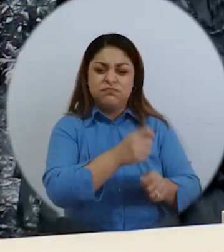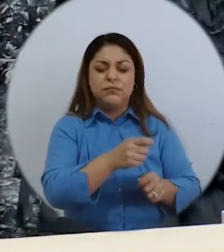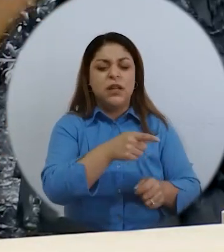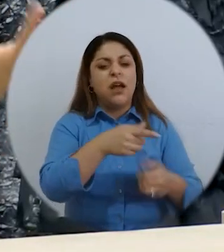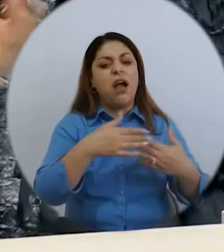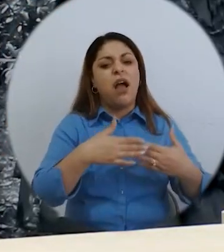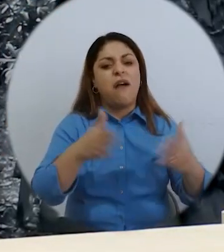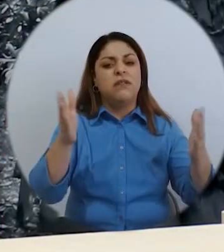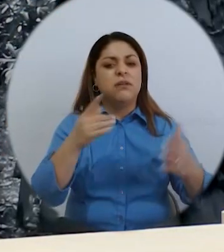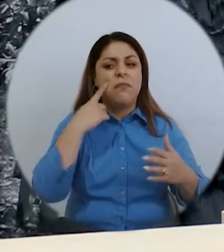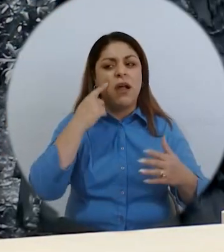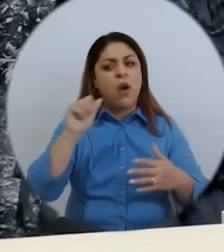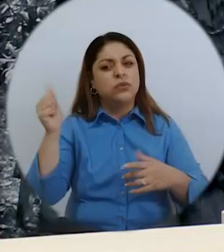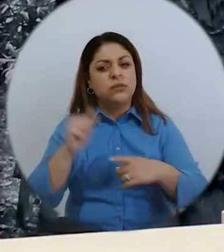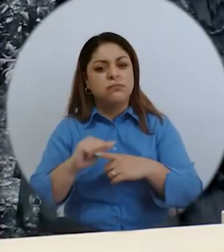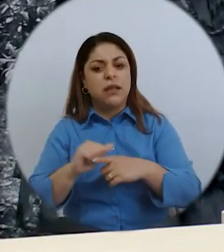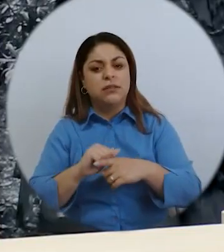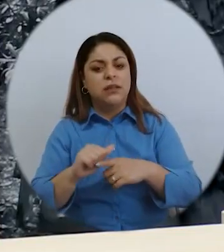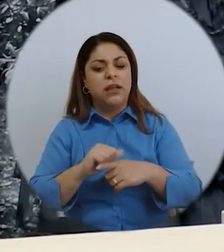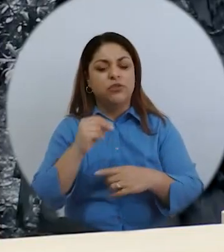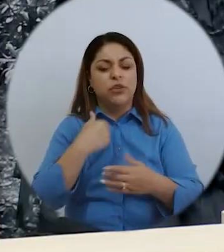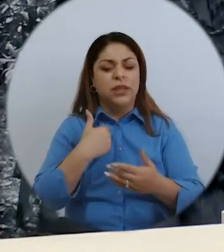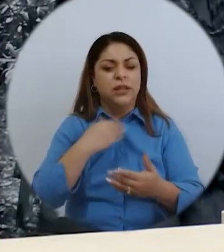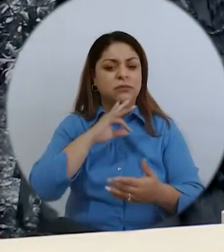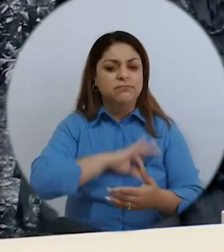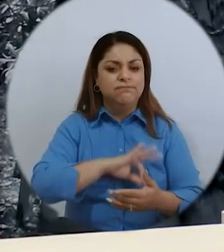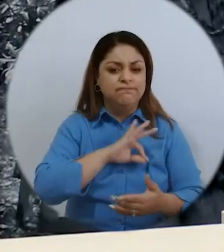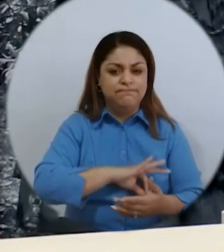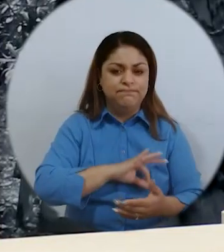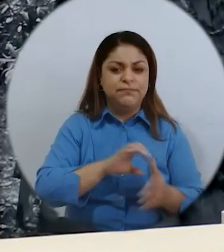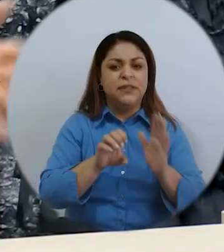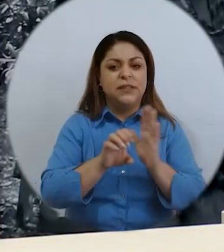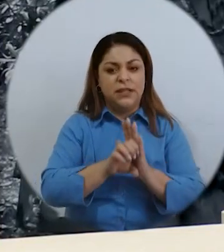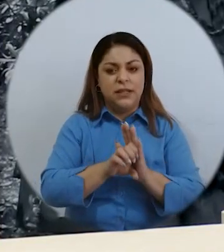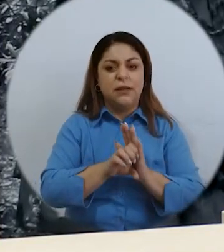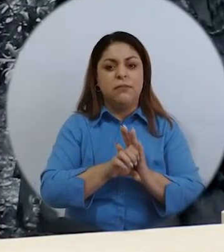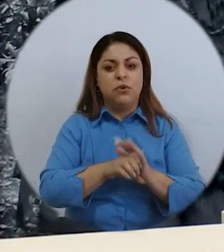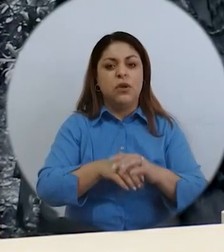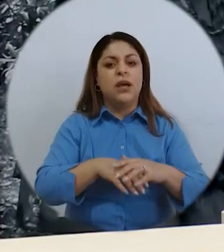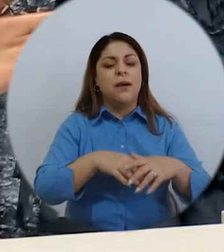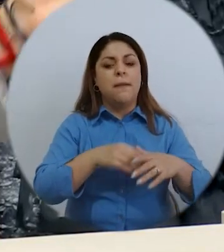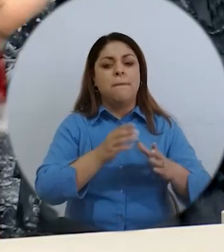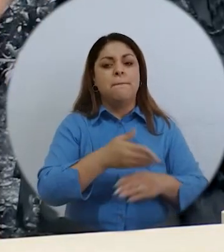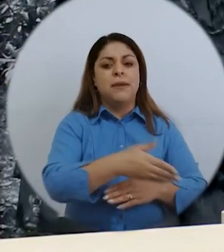otras prácticas que no son tan beneficiosas como lo es la pesca ilegal.